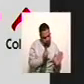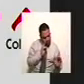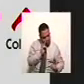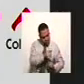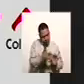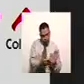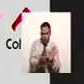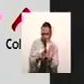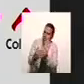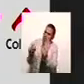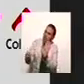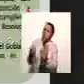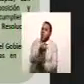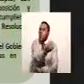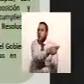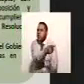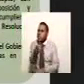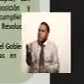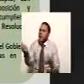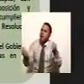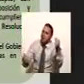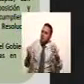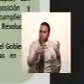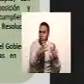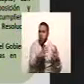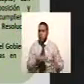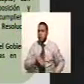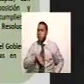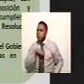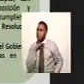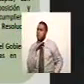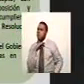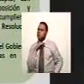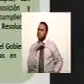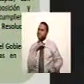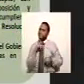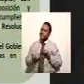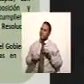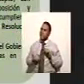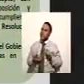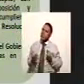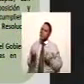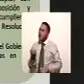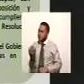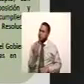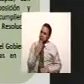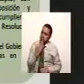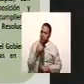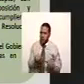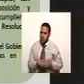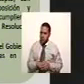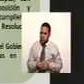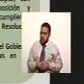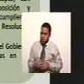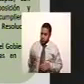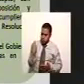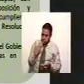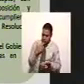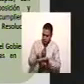de transporte en el país? Acá me llegó una carta de un señor que se llama Germán Velázquez en estos